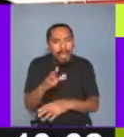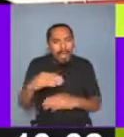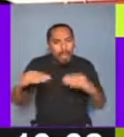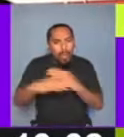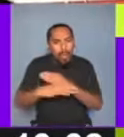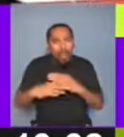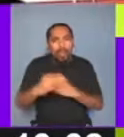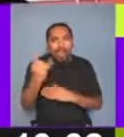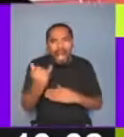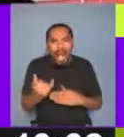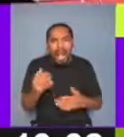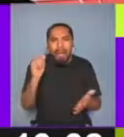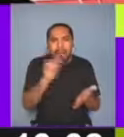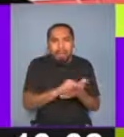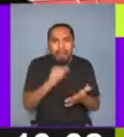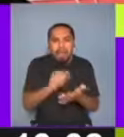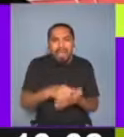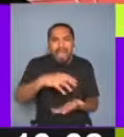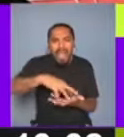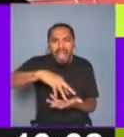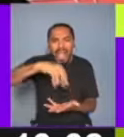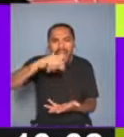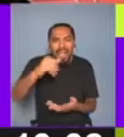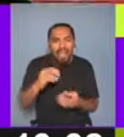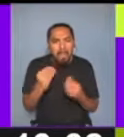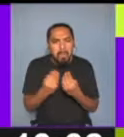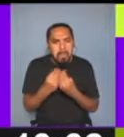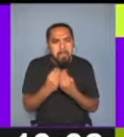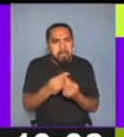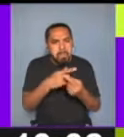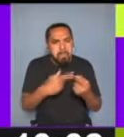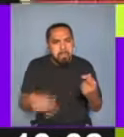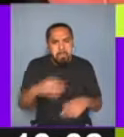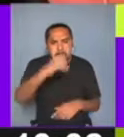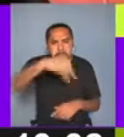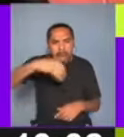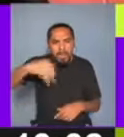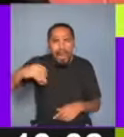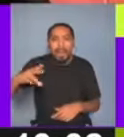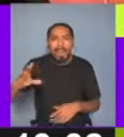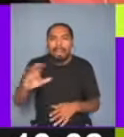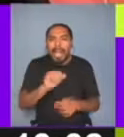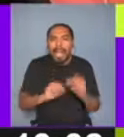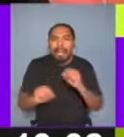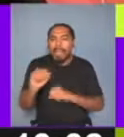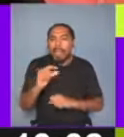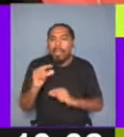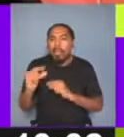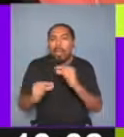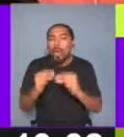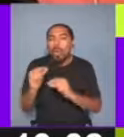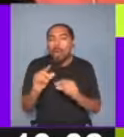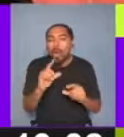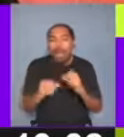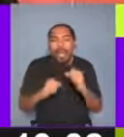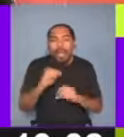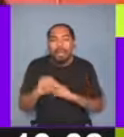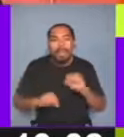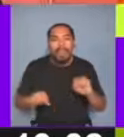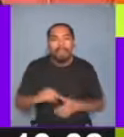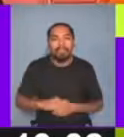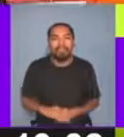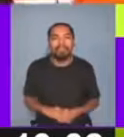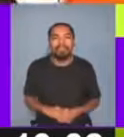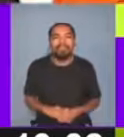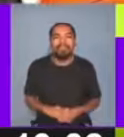fáctica hasta que se logre ir este poco a poco restableciendo limpiando estos secor es transitable con precaución en el caso